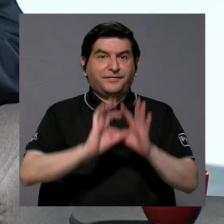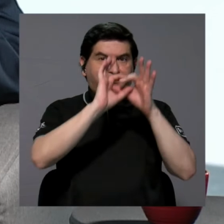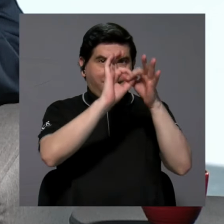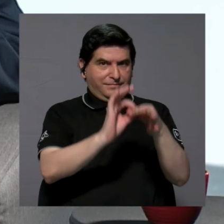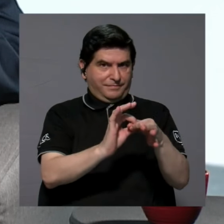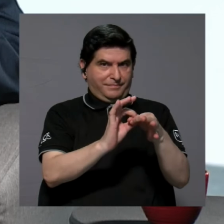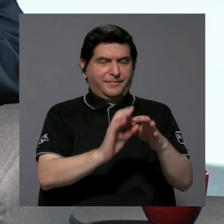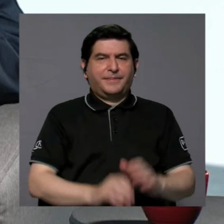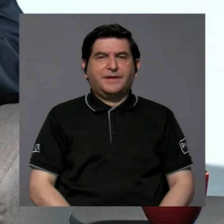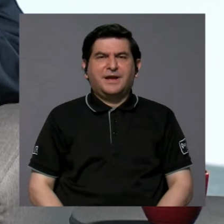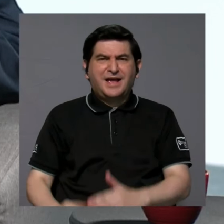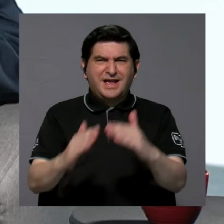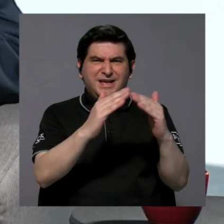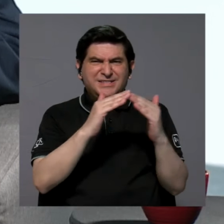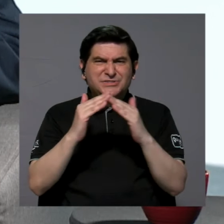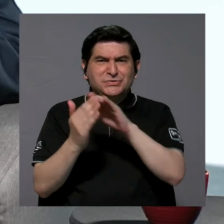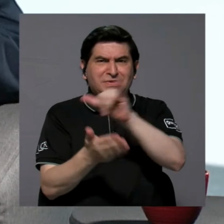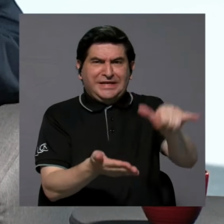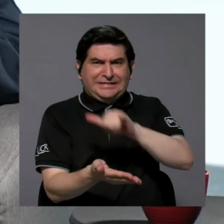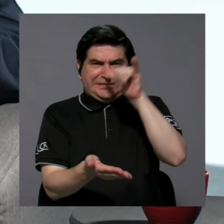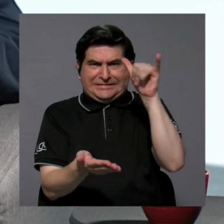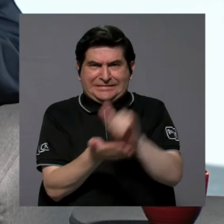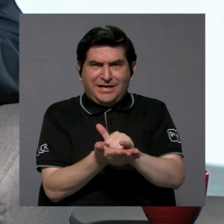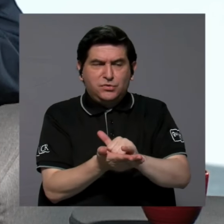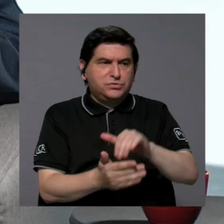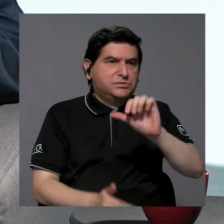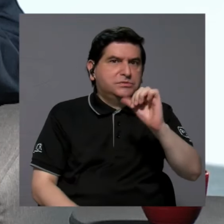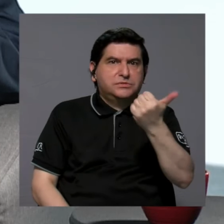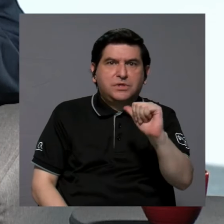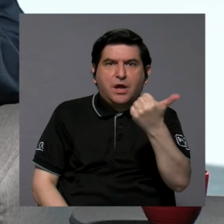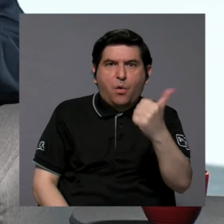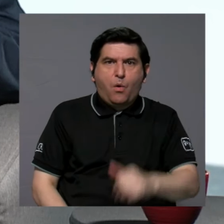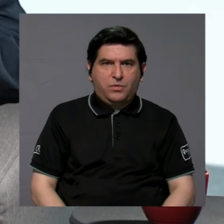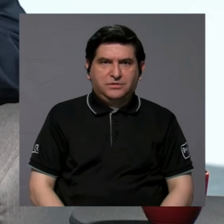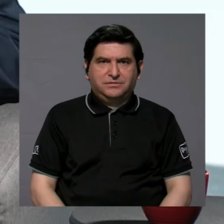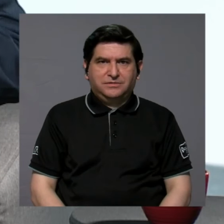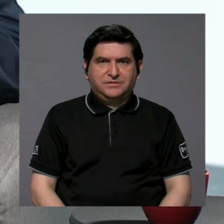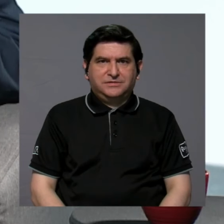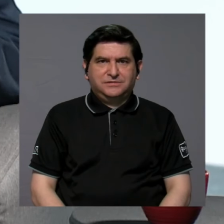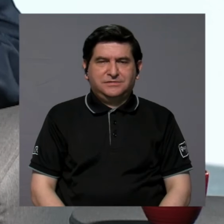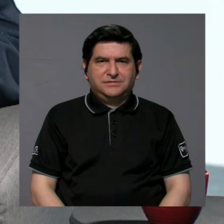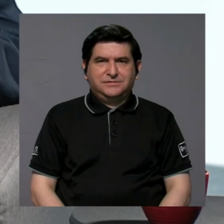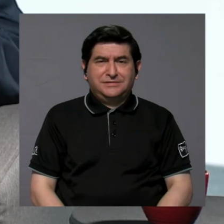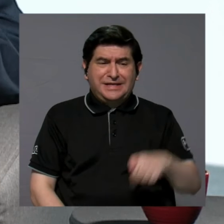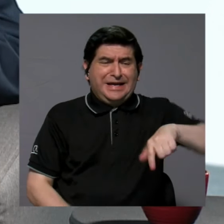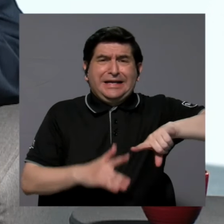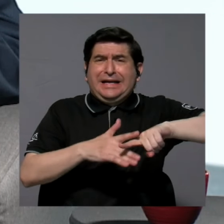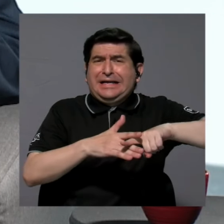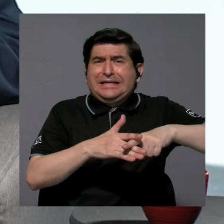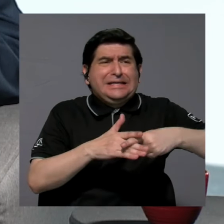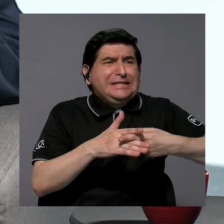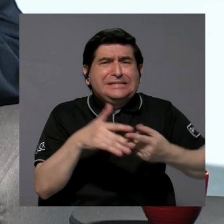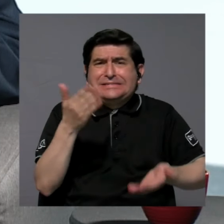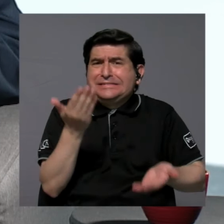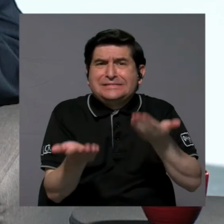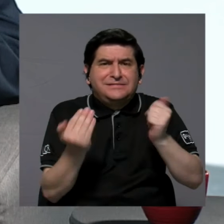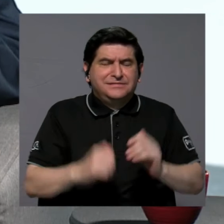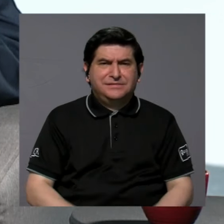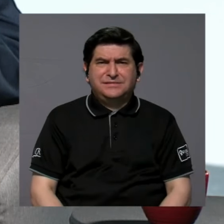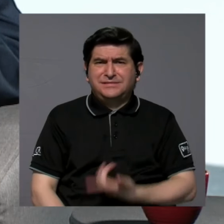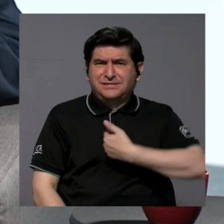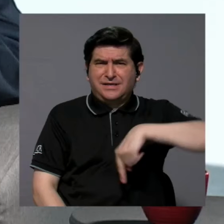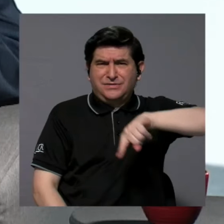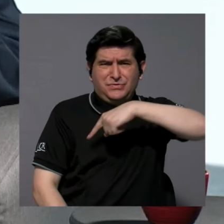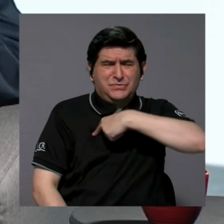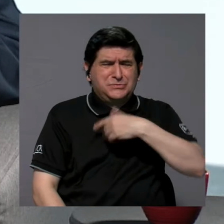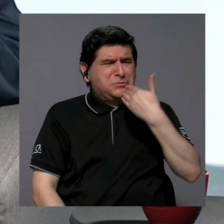propósito, una ciudad como la de San José y todas las otras donde estamos en pañales, diríamos nosotros, ¿verdad? Estamos